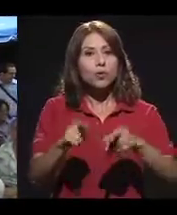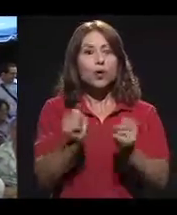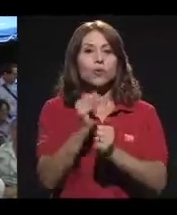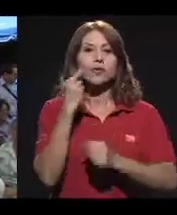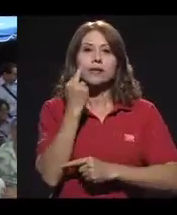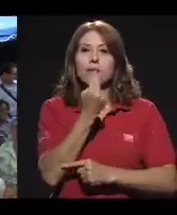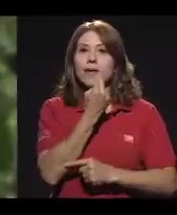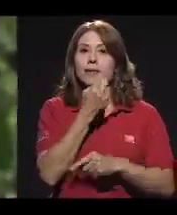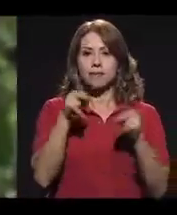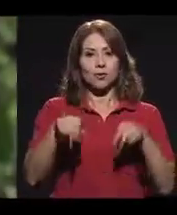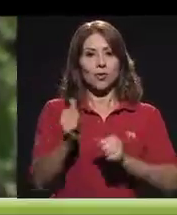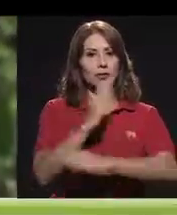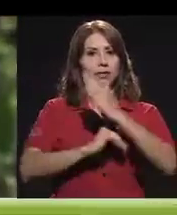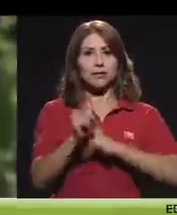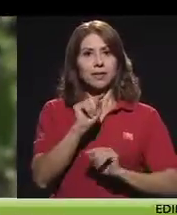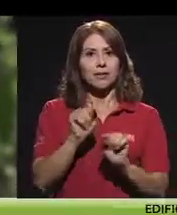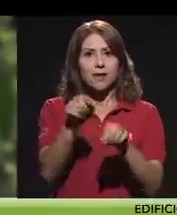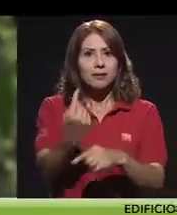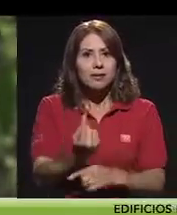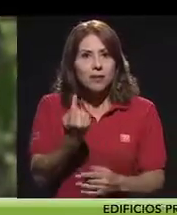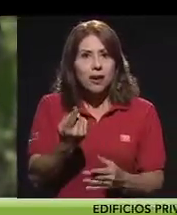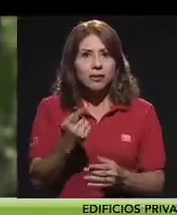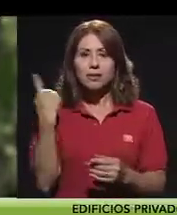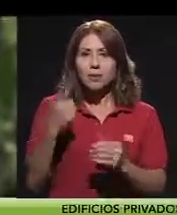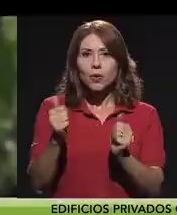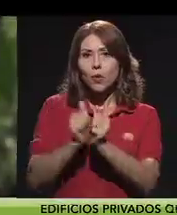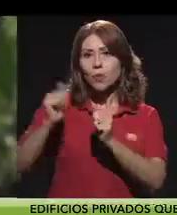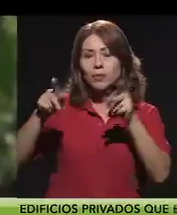mismo ocurre con los centros